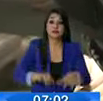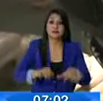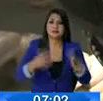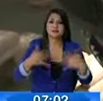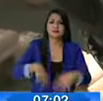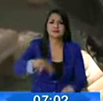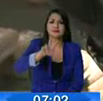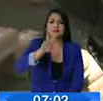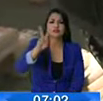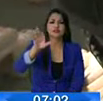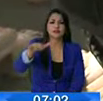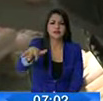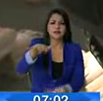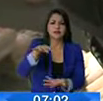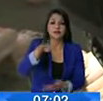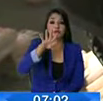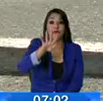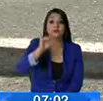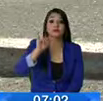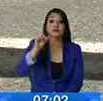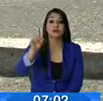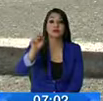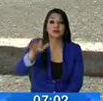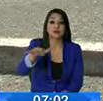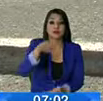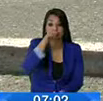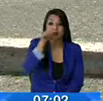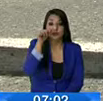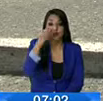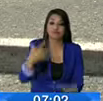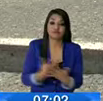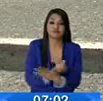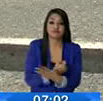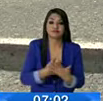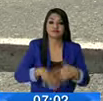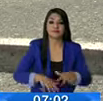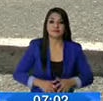32 toneladas 461 kilos de droga. En Quito informó Iván Casamén.